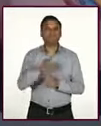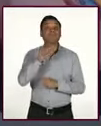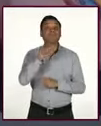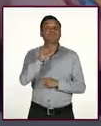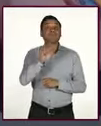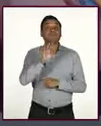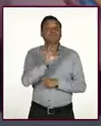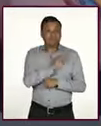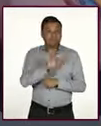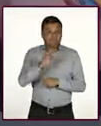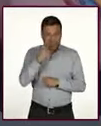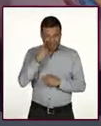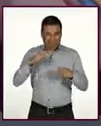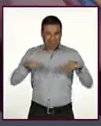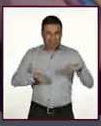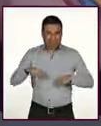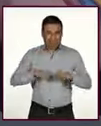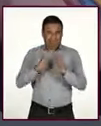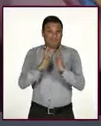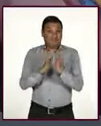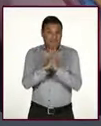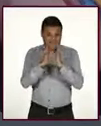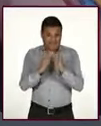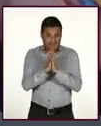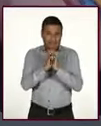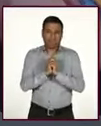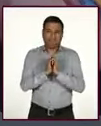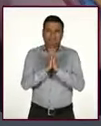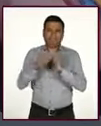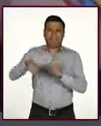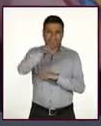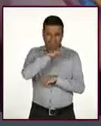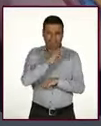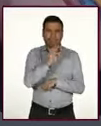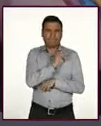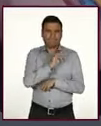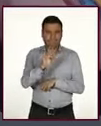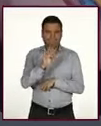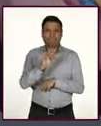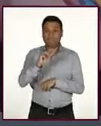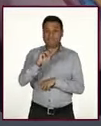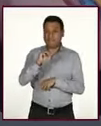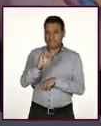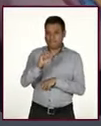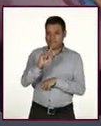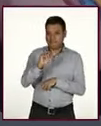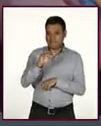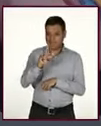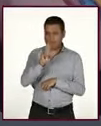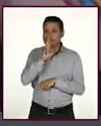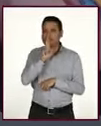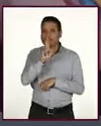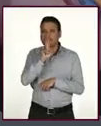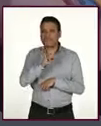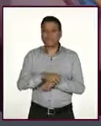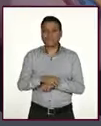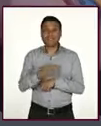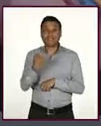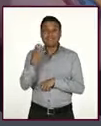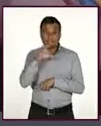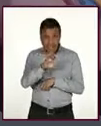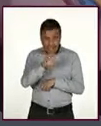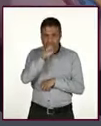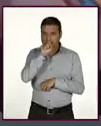la siguiente actividad. Estamos ya en el tema y me encantaría que ustedes participaran en la actividad de Mentimeter. En el chat de comentarios y en pantalla